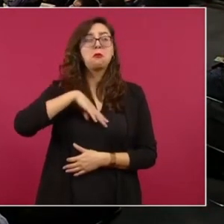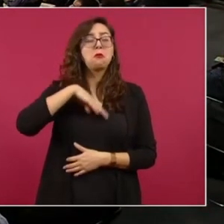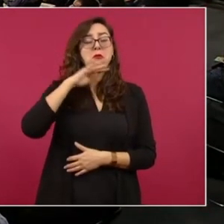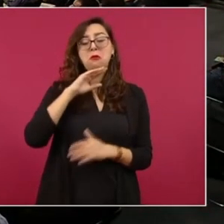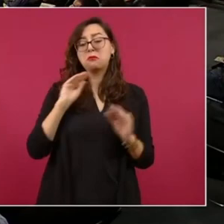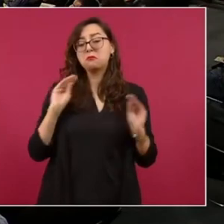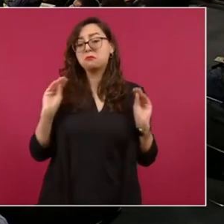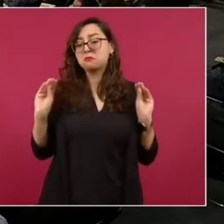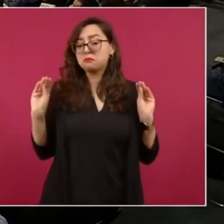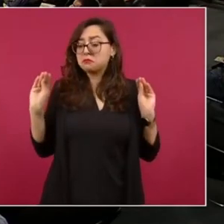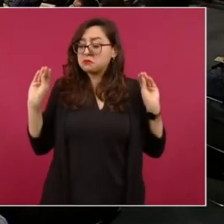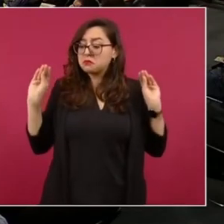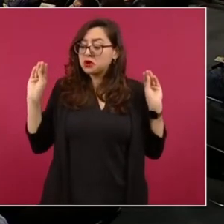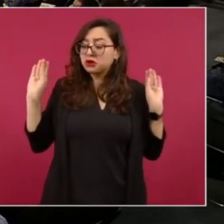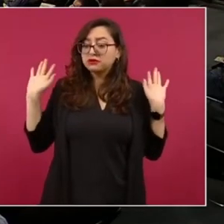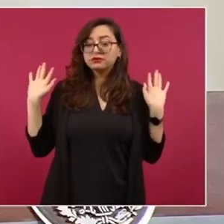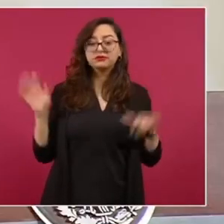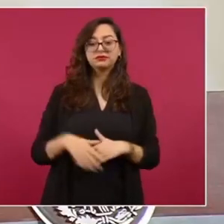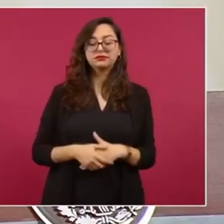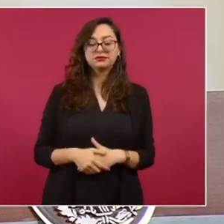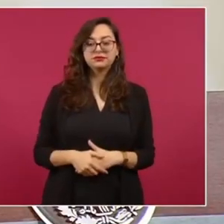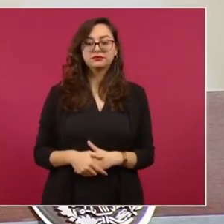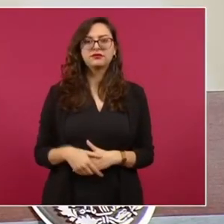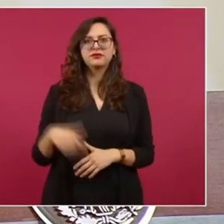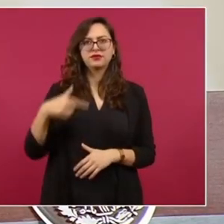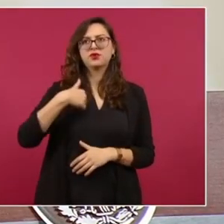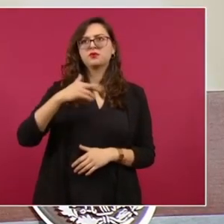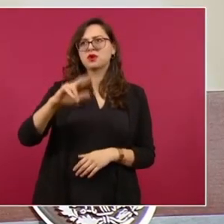era jefe de gobierno